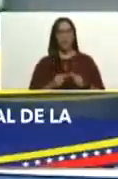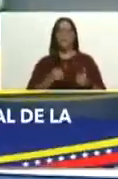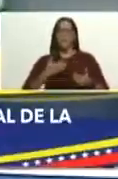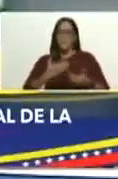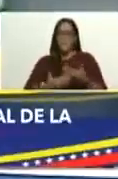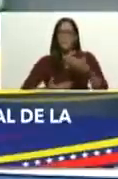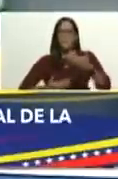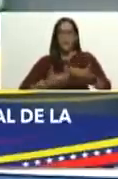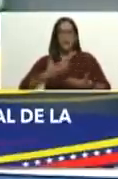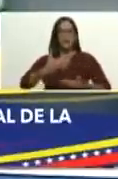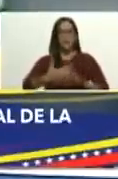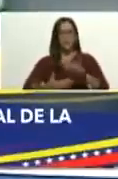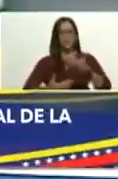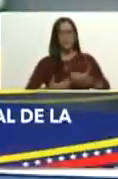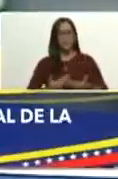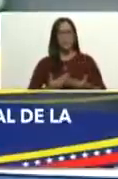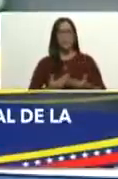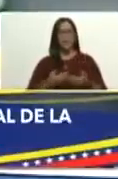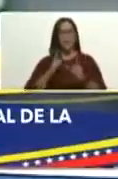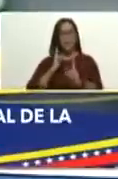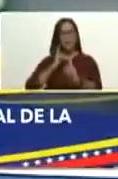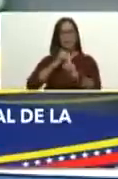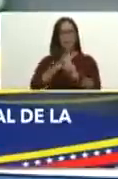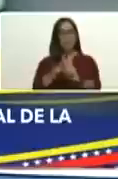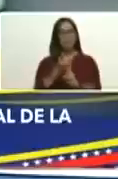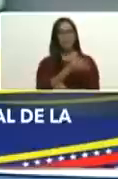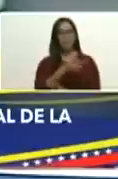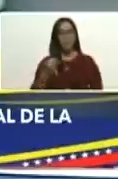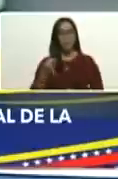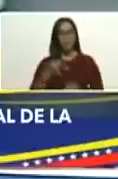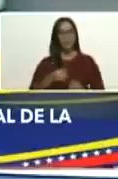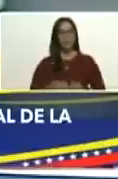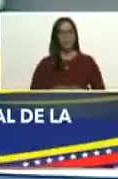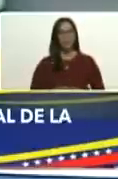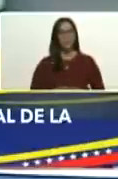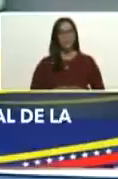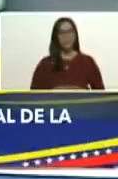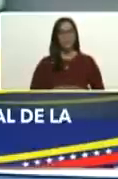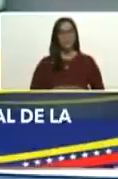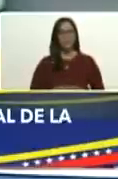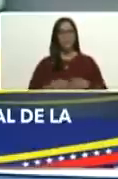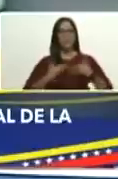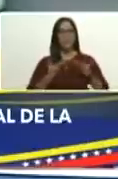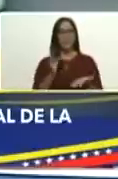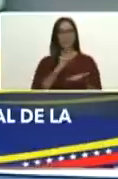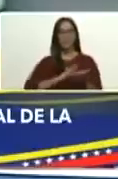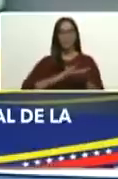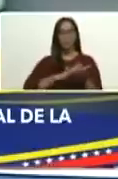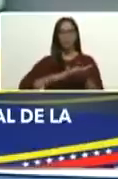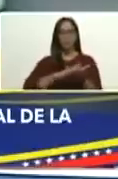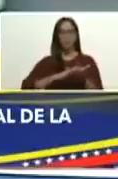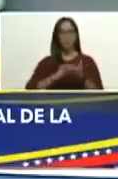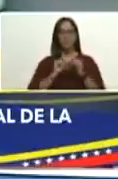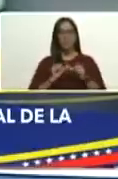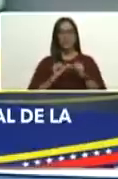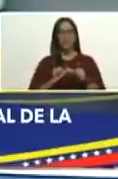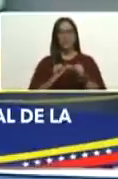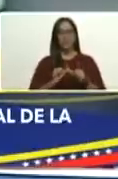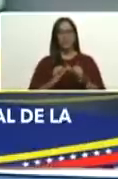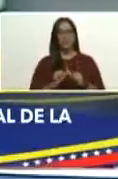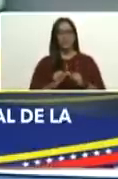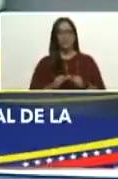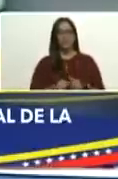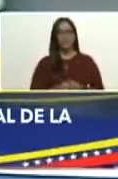marchando en la dirección correcta, buscando soluciones permanentes